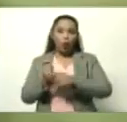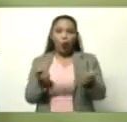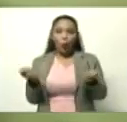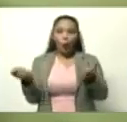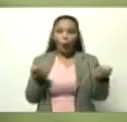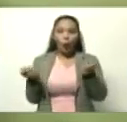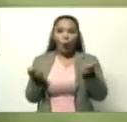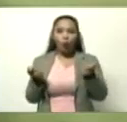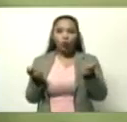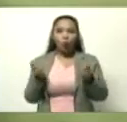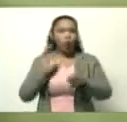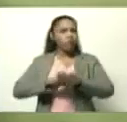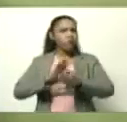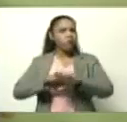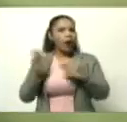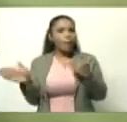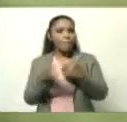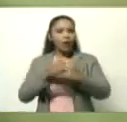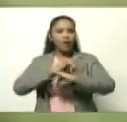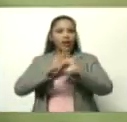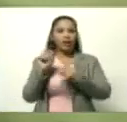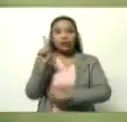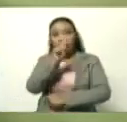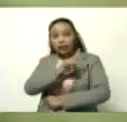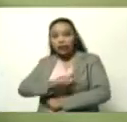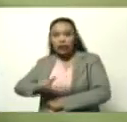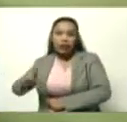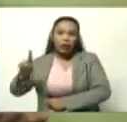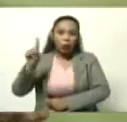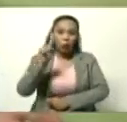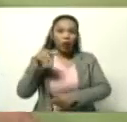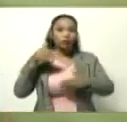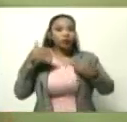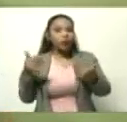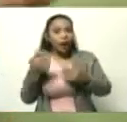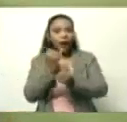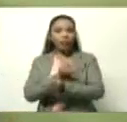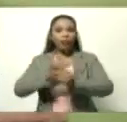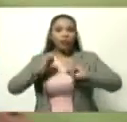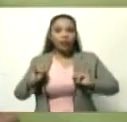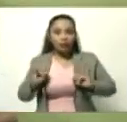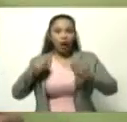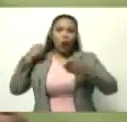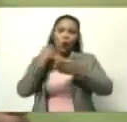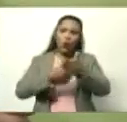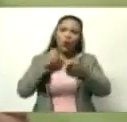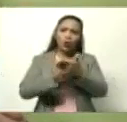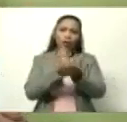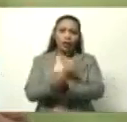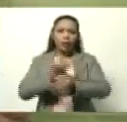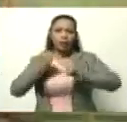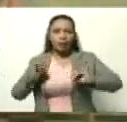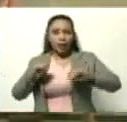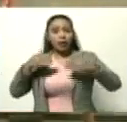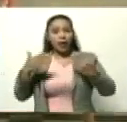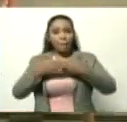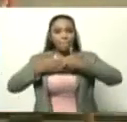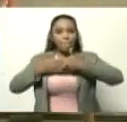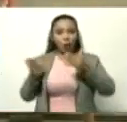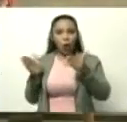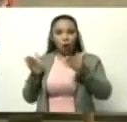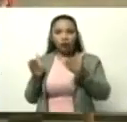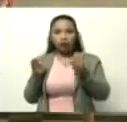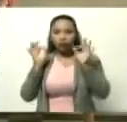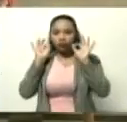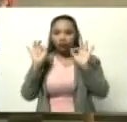porque cierra el ciclo no cierto de la independencia de la lucha por la independencia que se abre